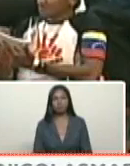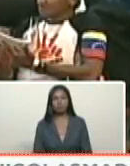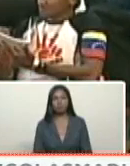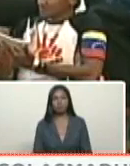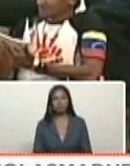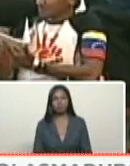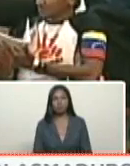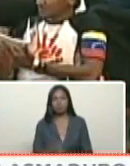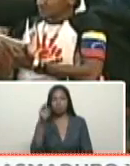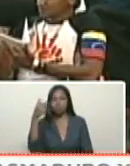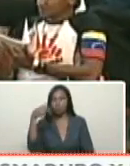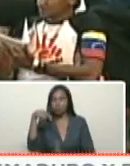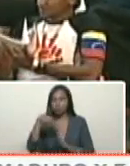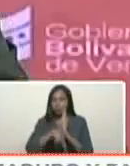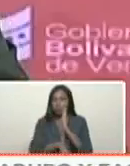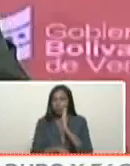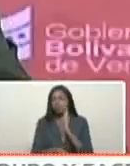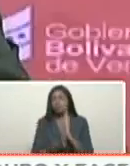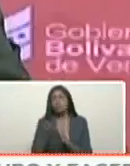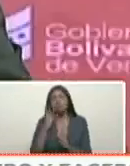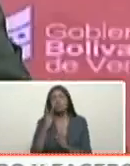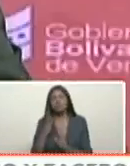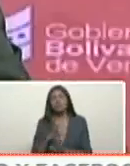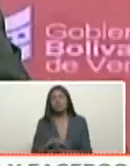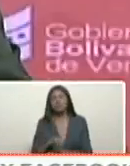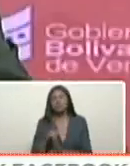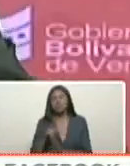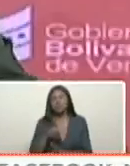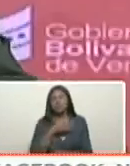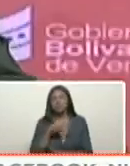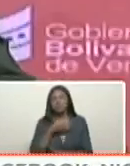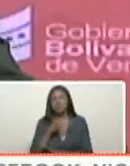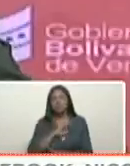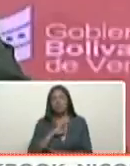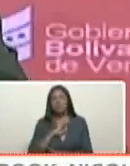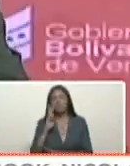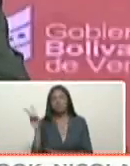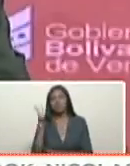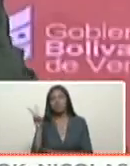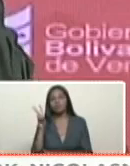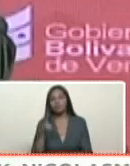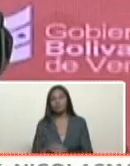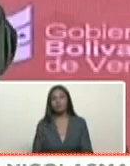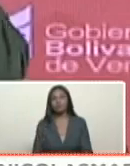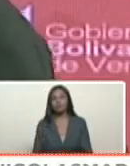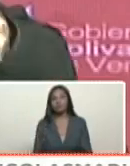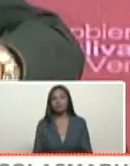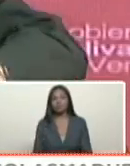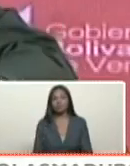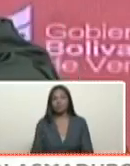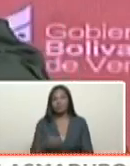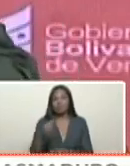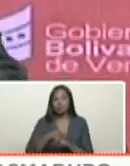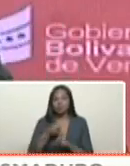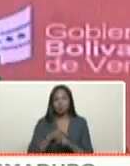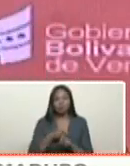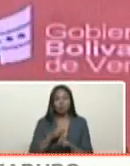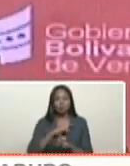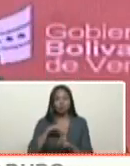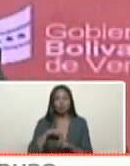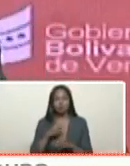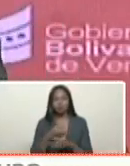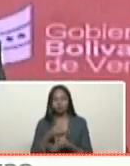En la profundidad de la sociedad venezolana. En una batalla que estamos dando